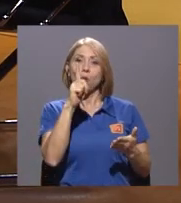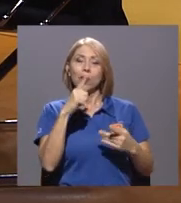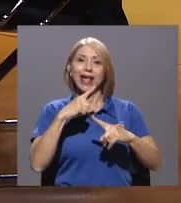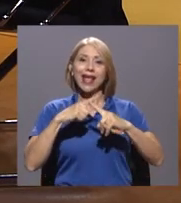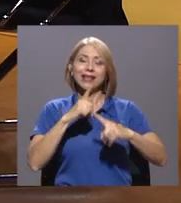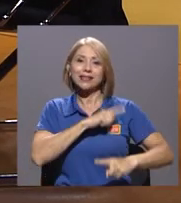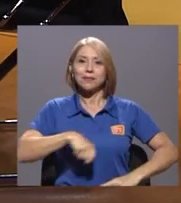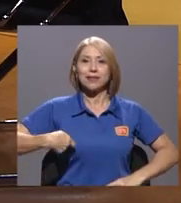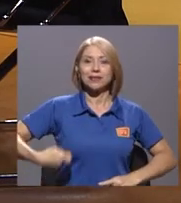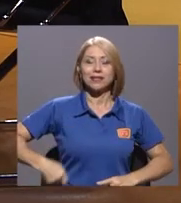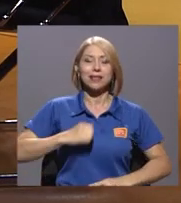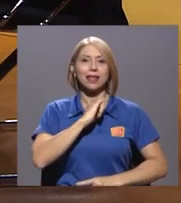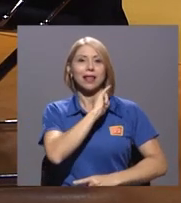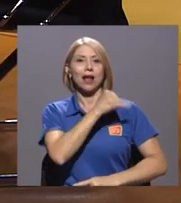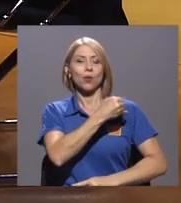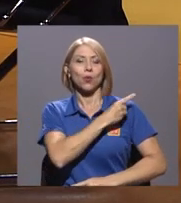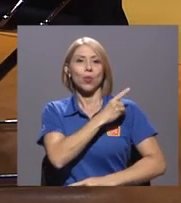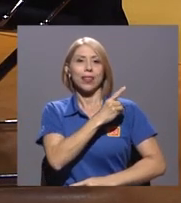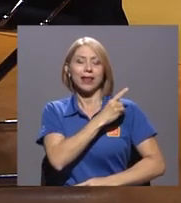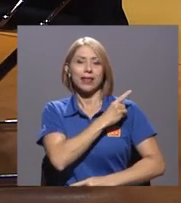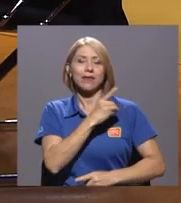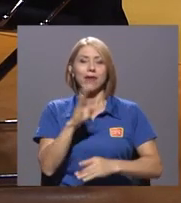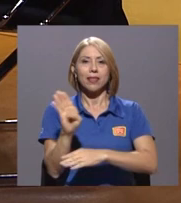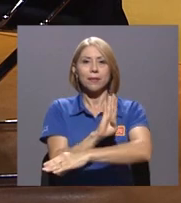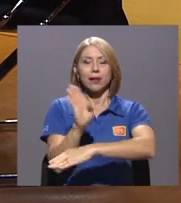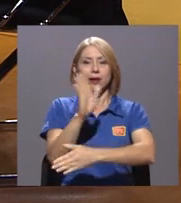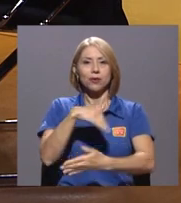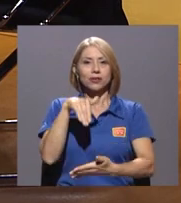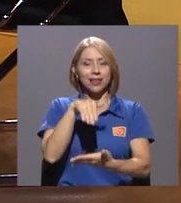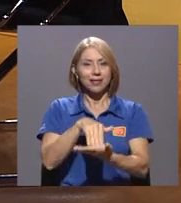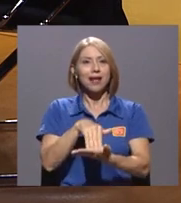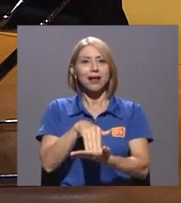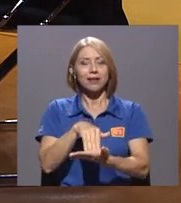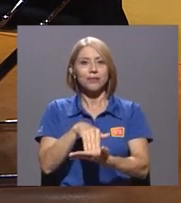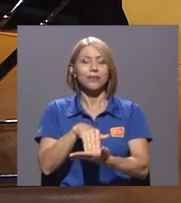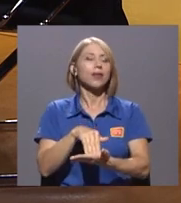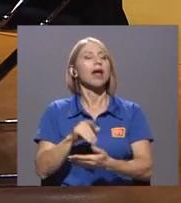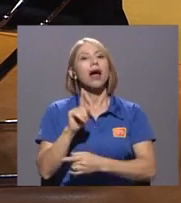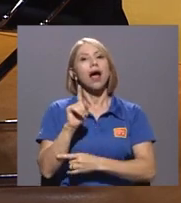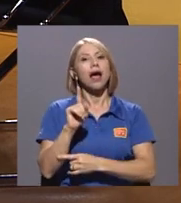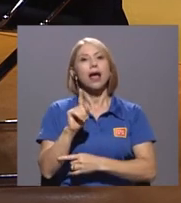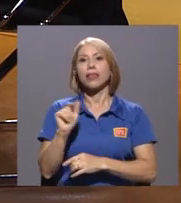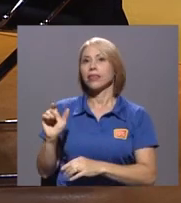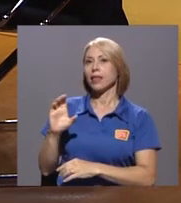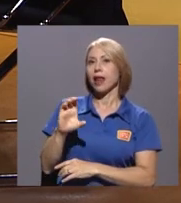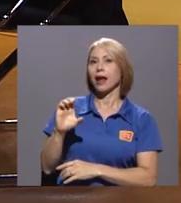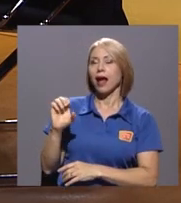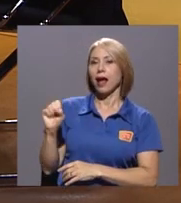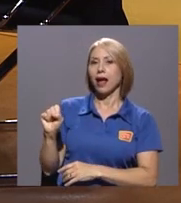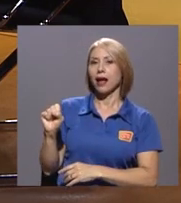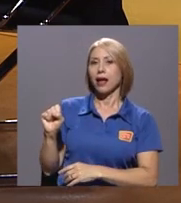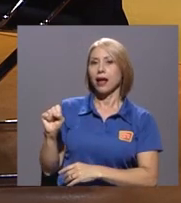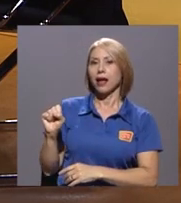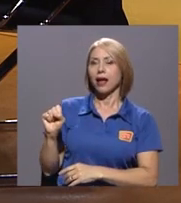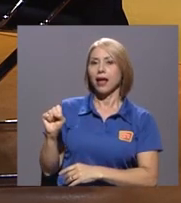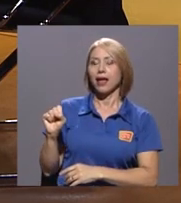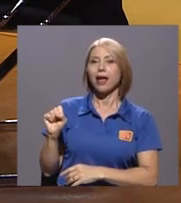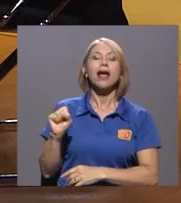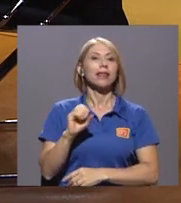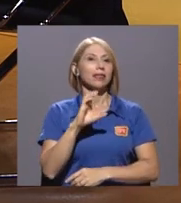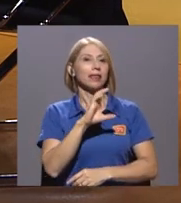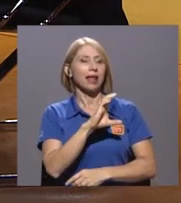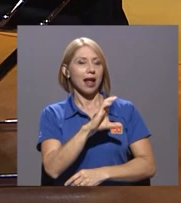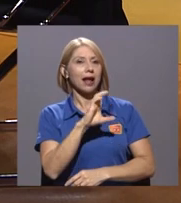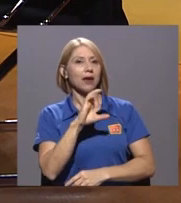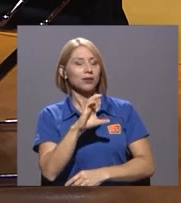de la junta directiva del banco central y aún de la caja costarricense de la caja costarricense